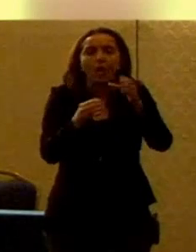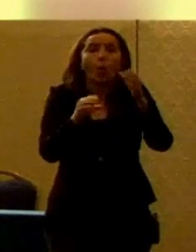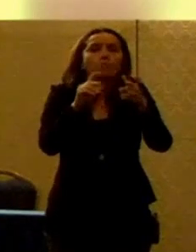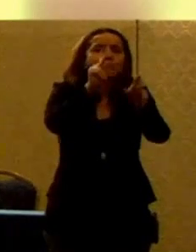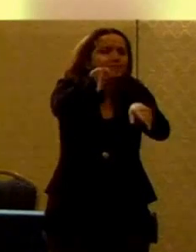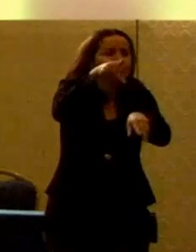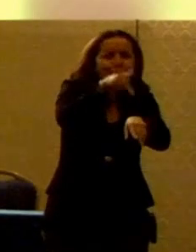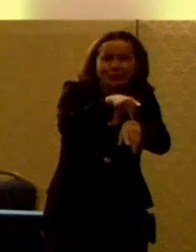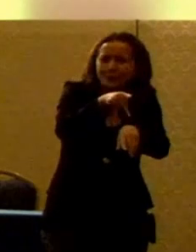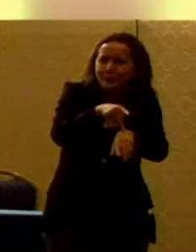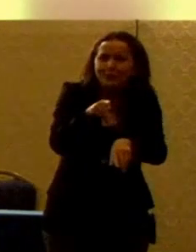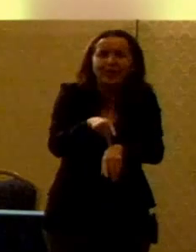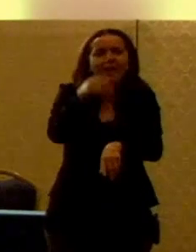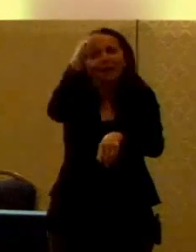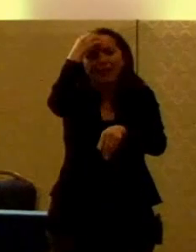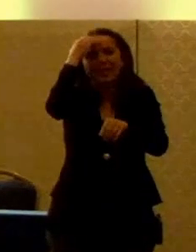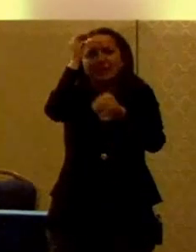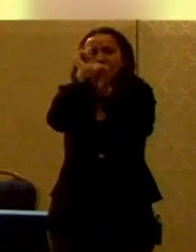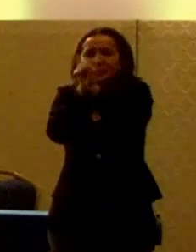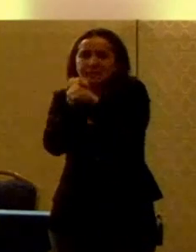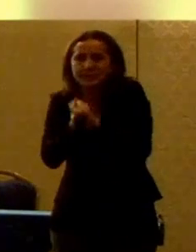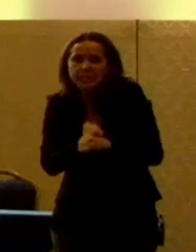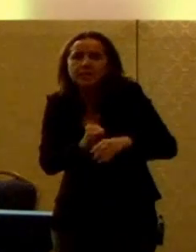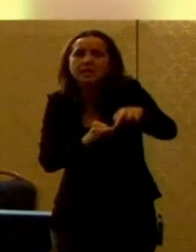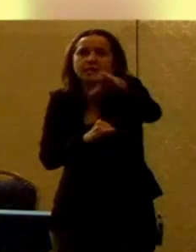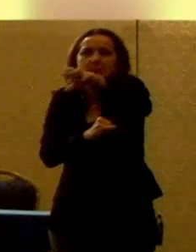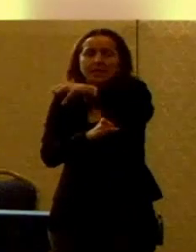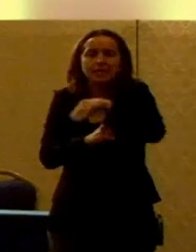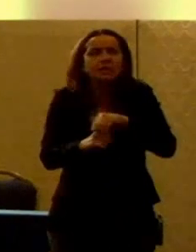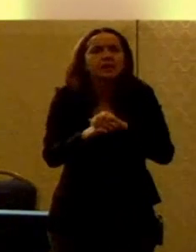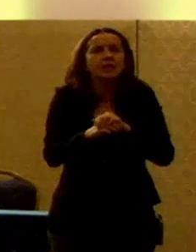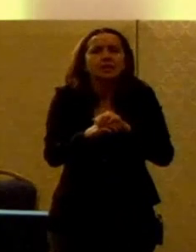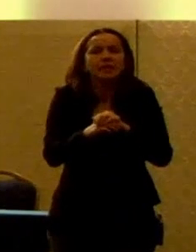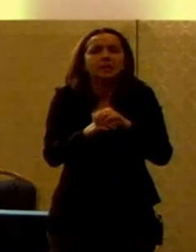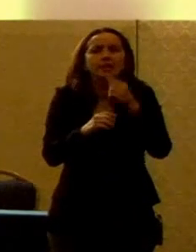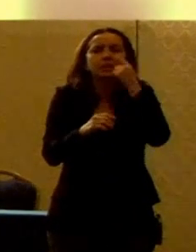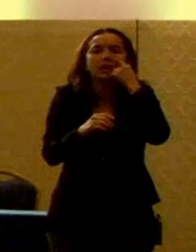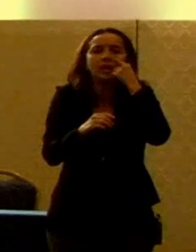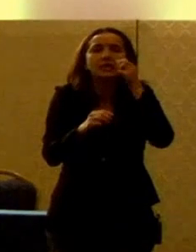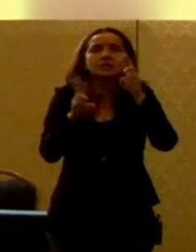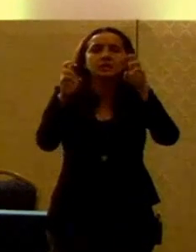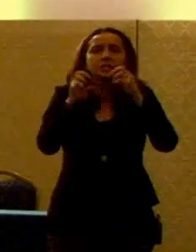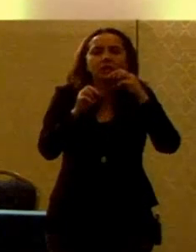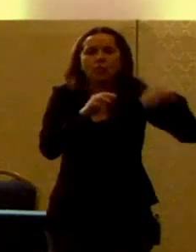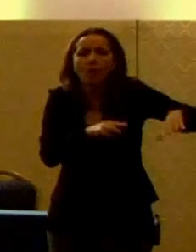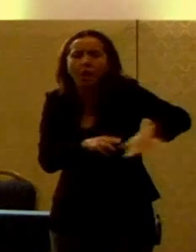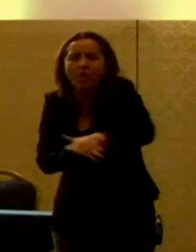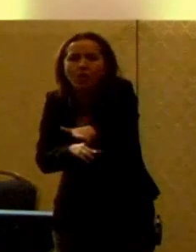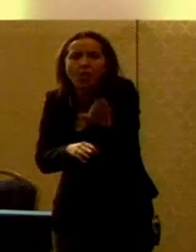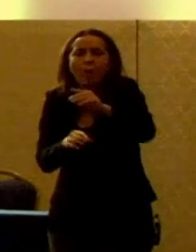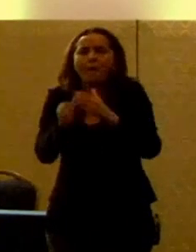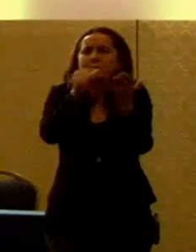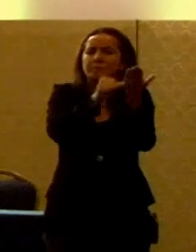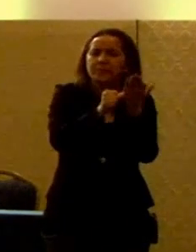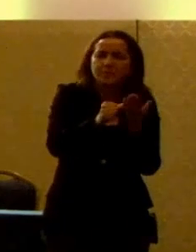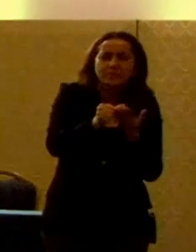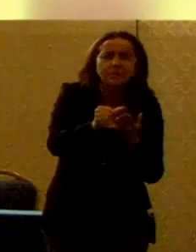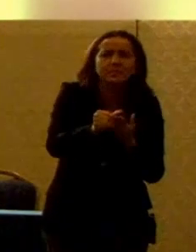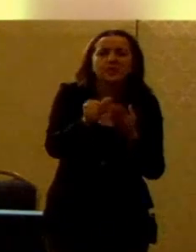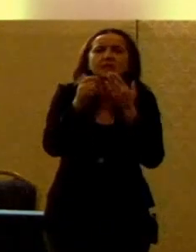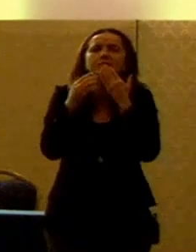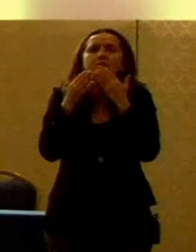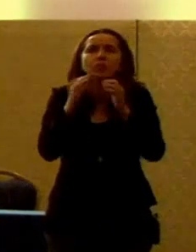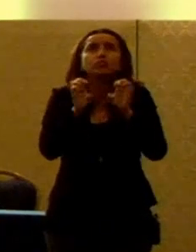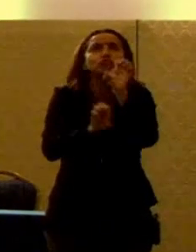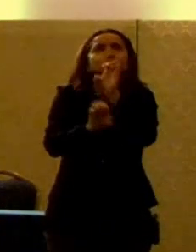en materia de ingeniería hidráulica, por otra parte los ministerios del ambiente, ministerios de infraestructura y